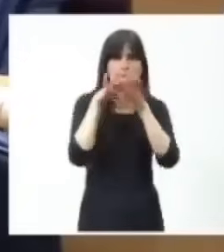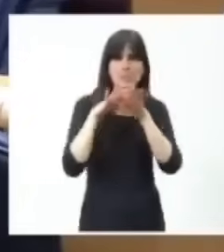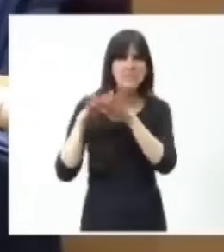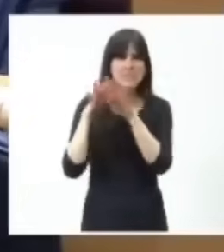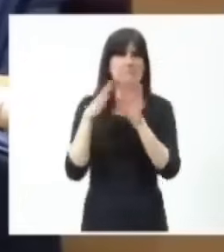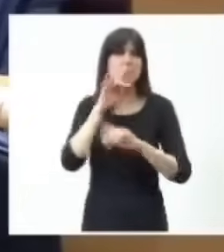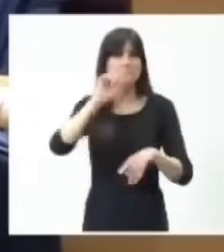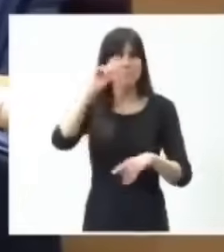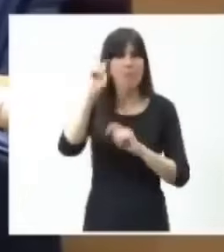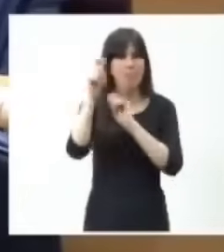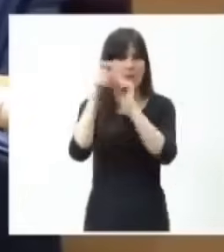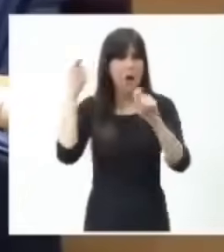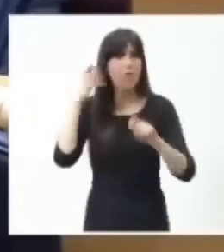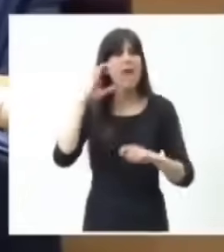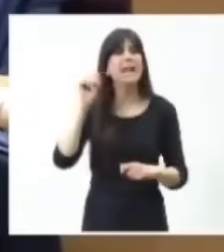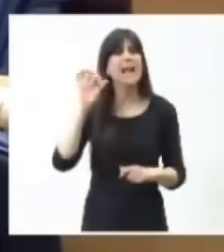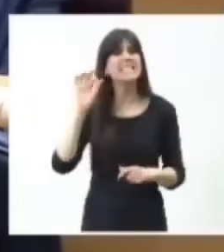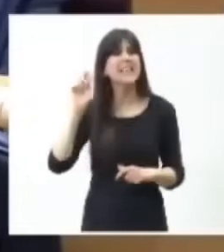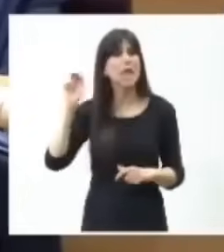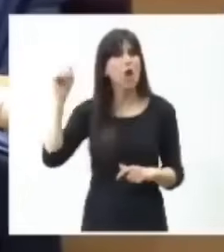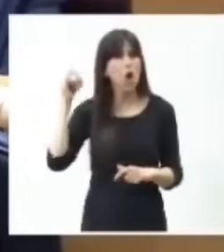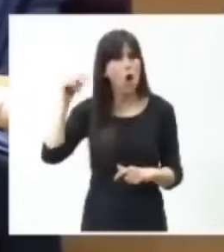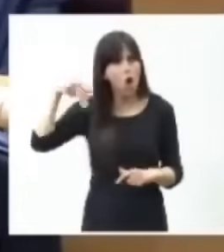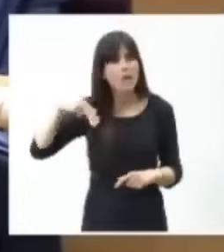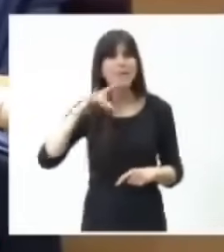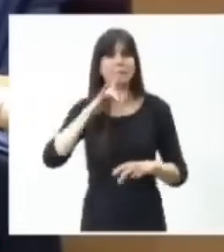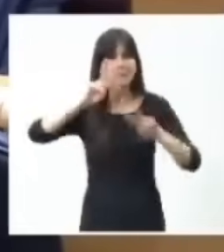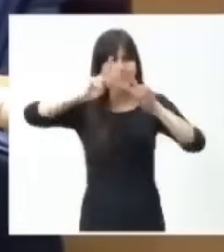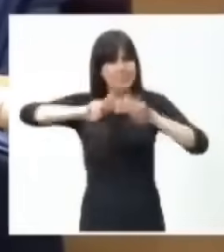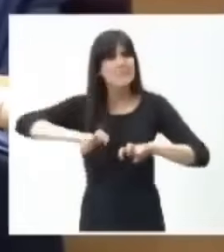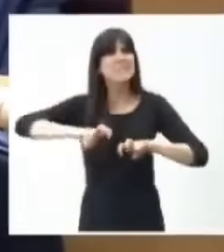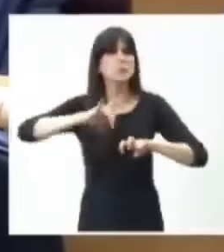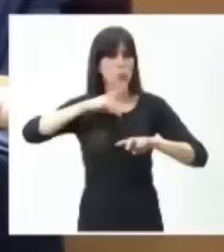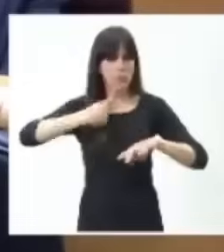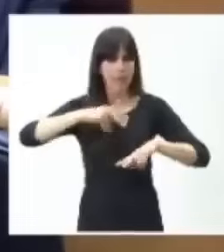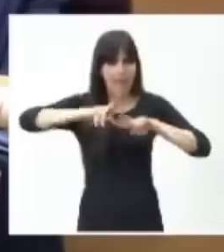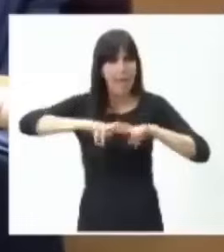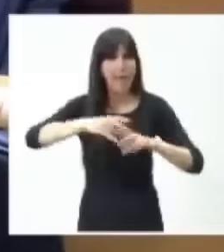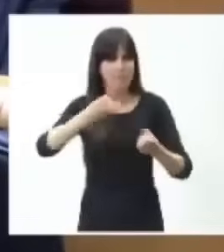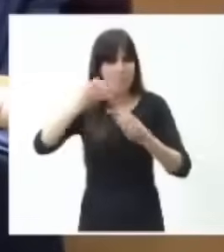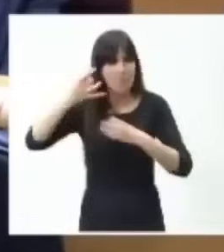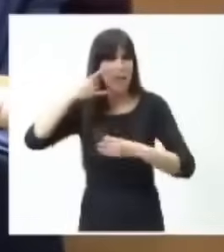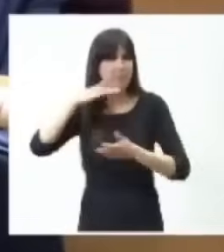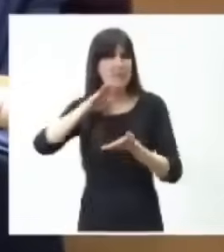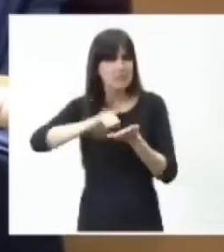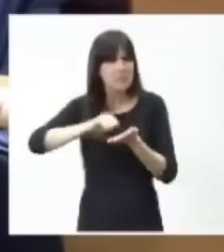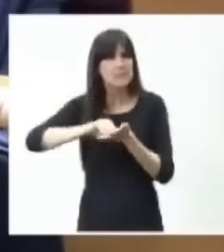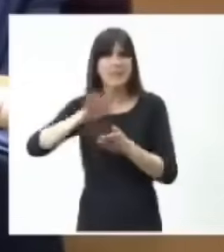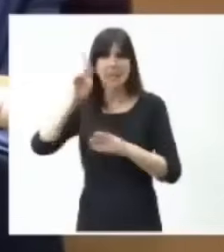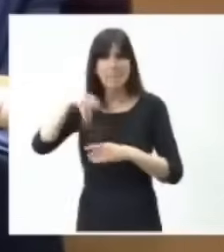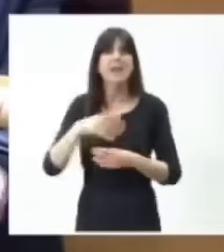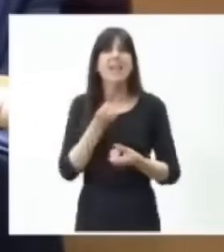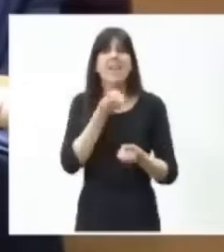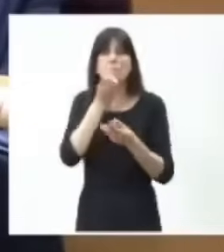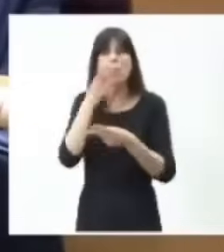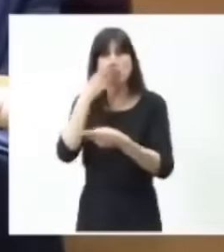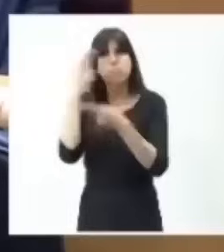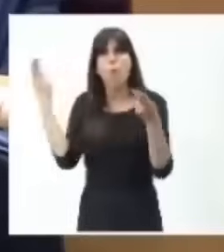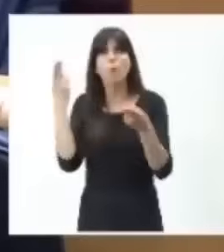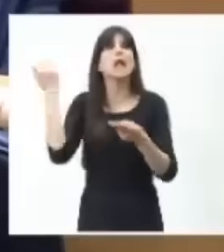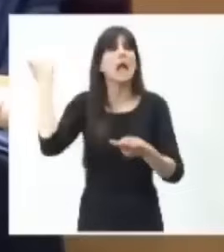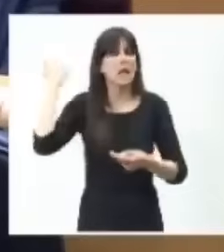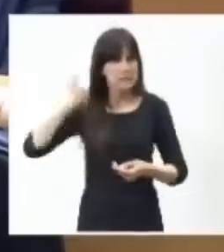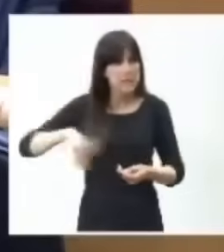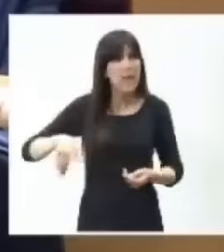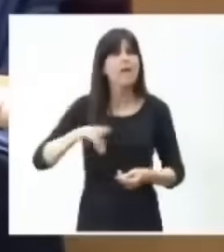entre Zaragoza y Castejón tenemos el estudio informativo en marcha, que hemos sometido a información pública en marzo del año